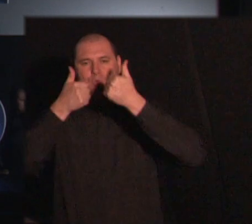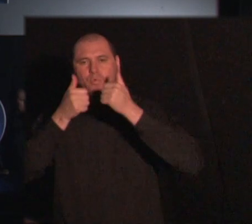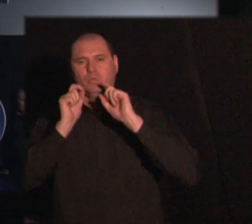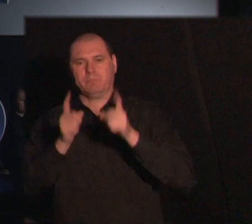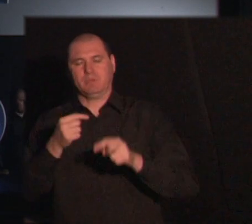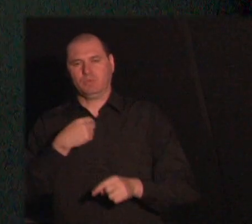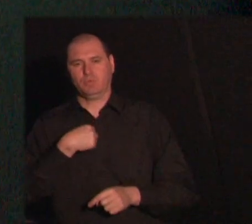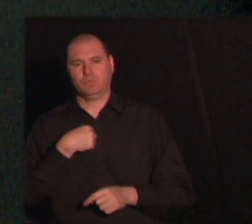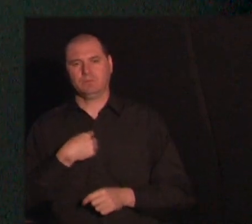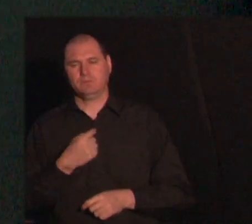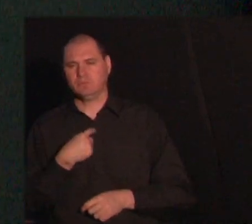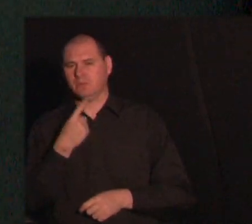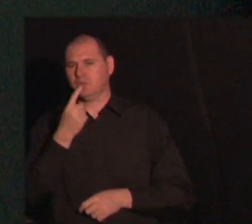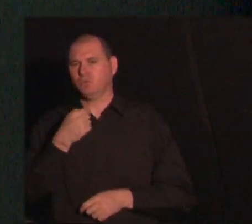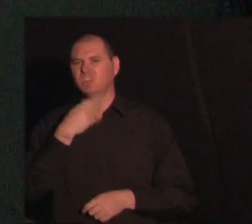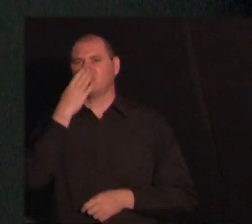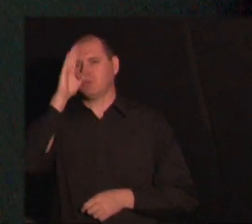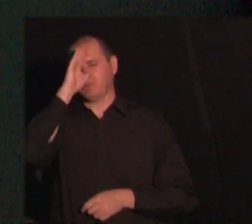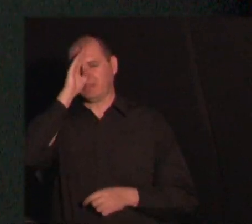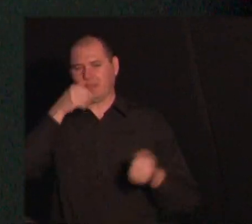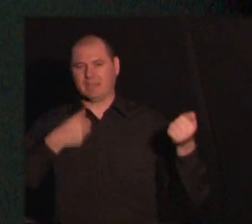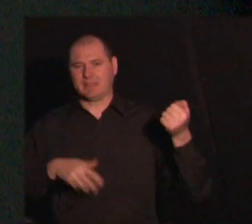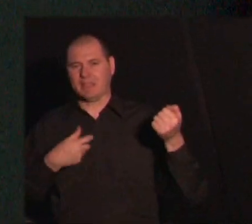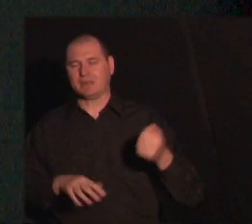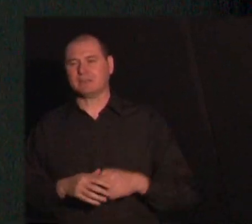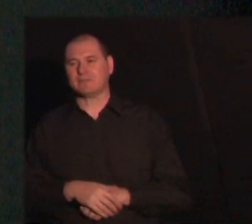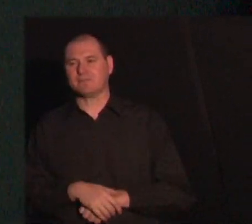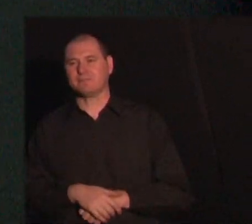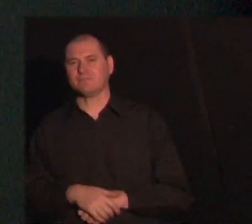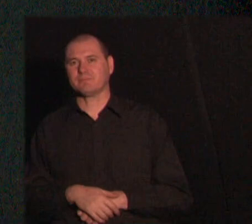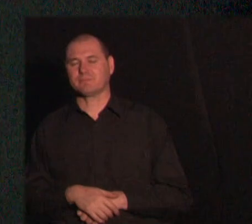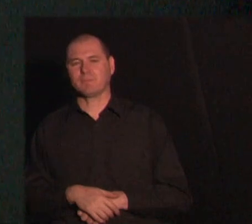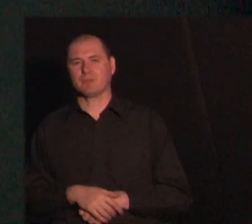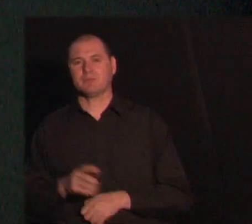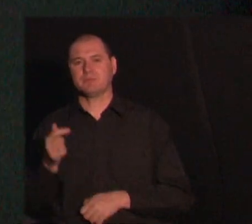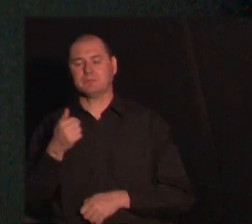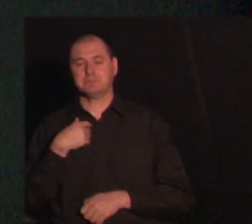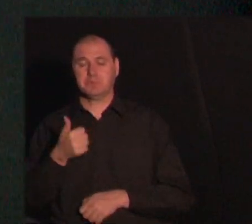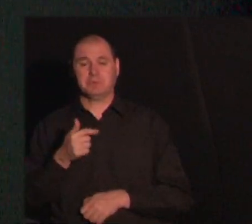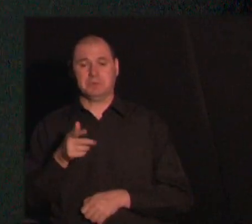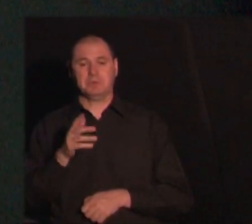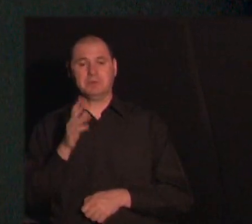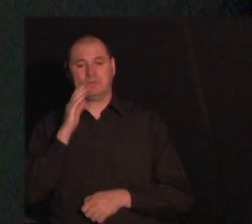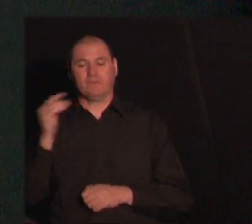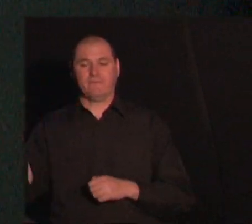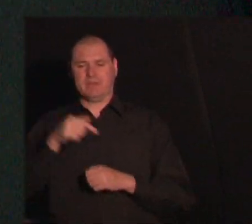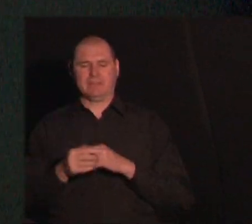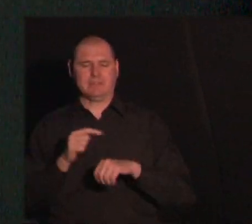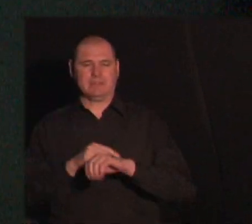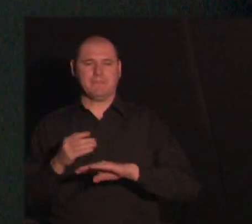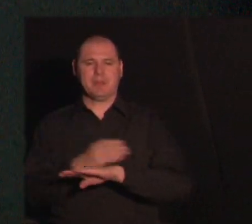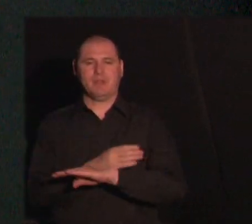también. Entonces yo le dije, yo quiero aprender guitarra. Yo quiero aprender guitarra. Me dijo, bueno, a las 9 de la mañana tienes que estar